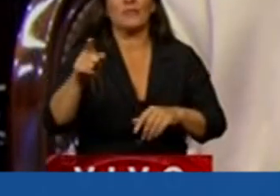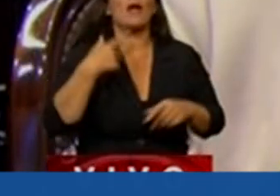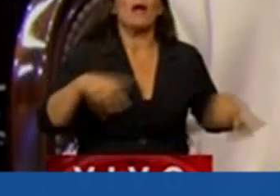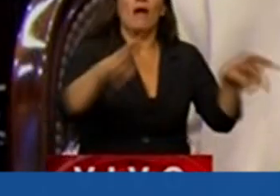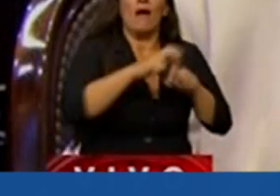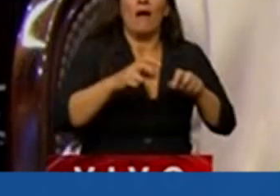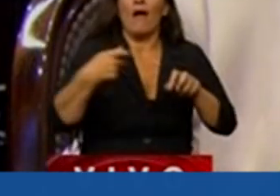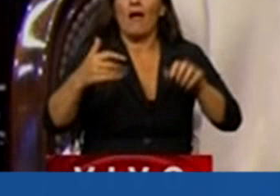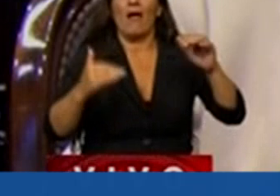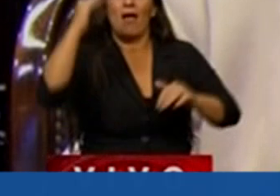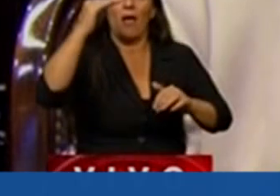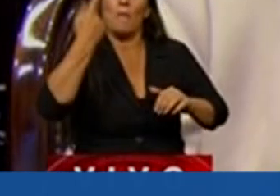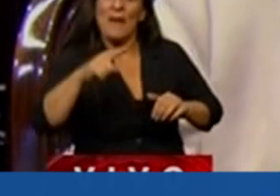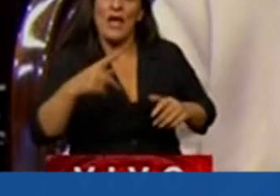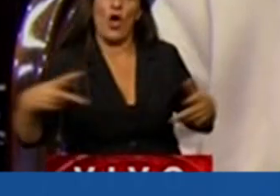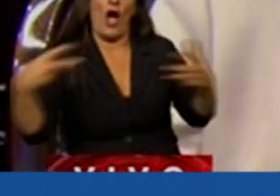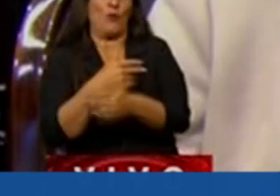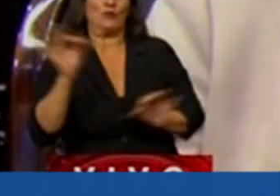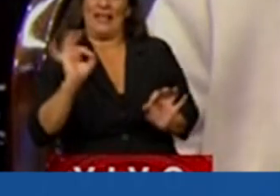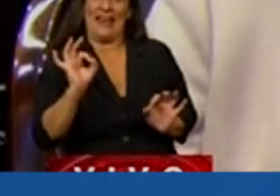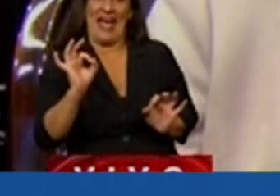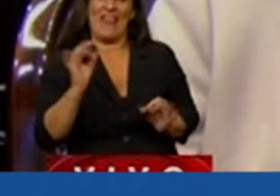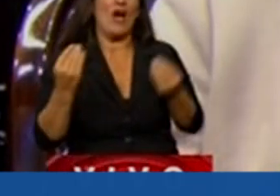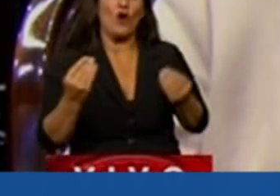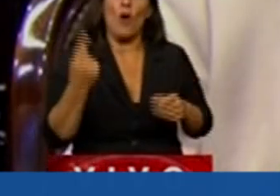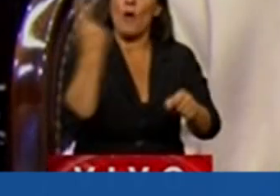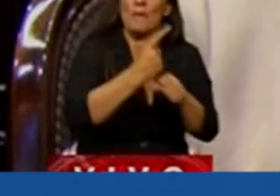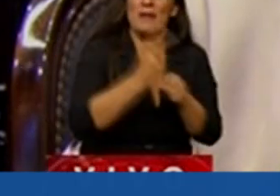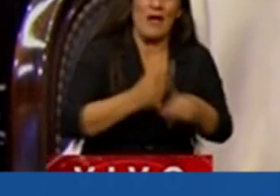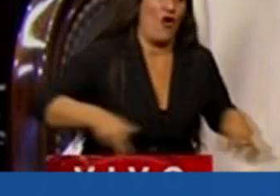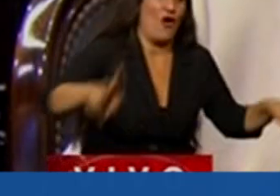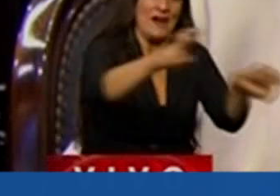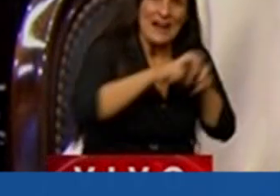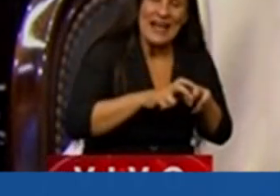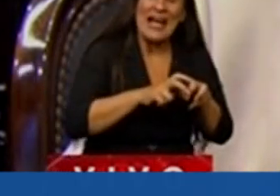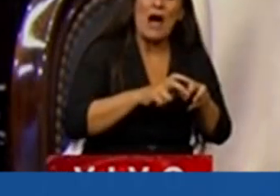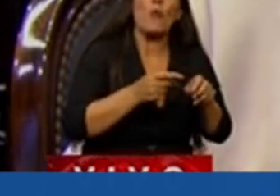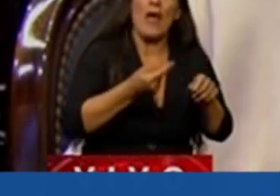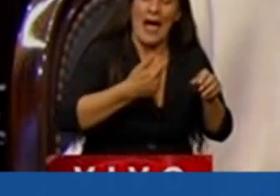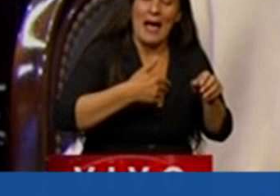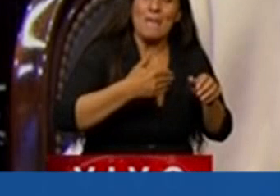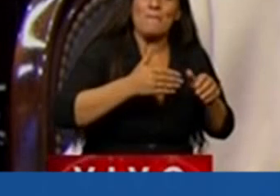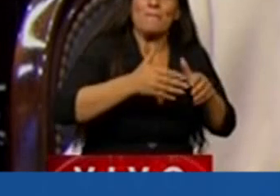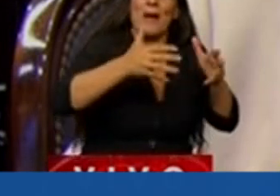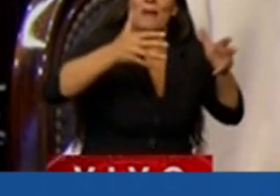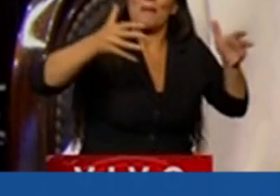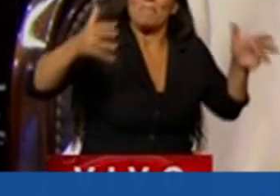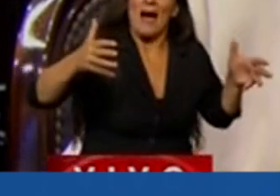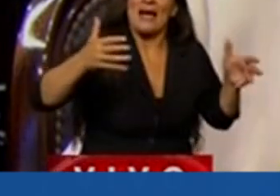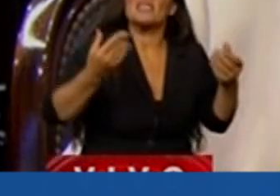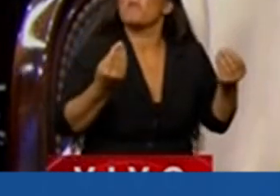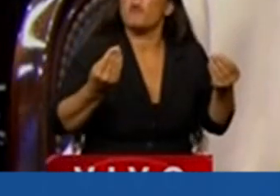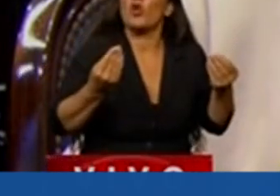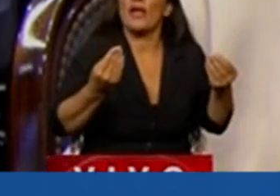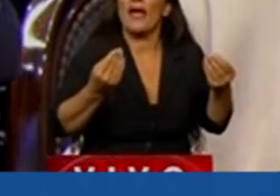déficit sin ajuste. Lo pensamos a partir del crecimiento de la recaudación que se va a producir y que se está produciendo como